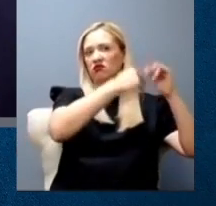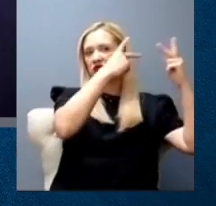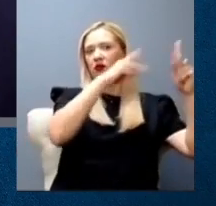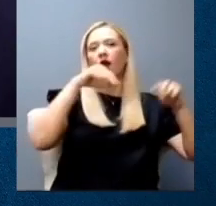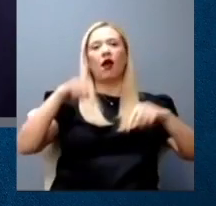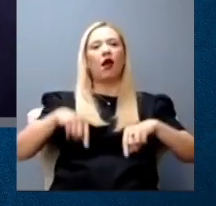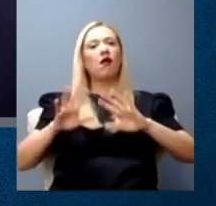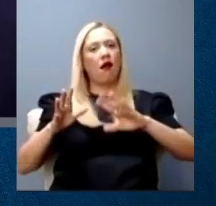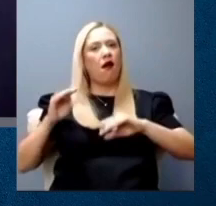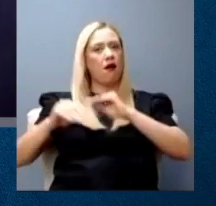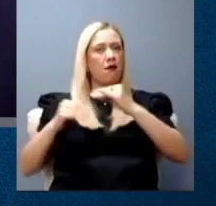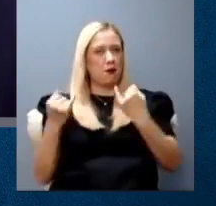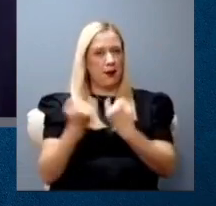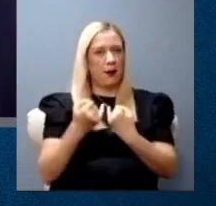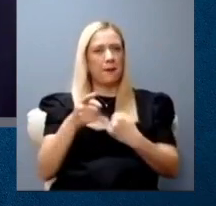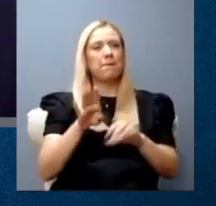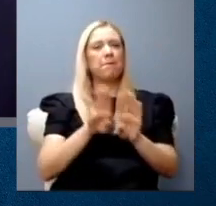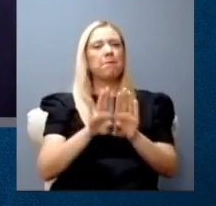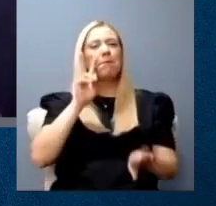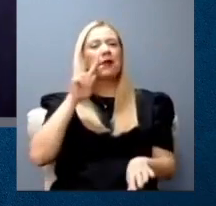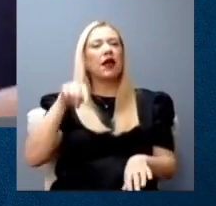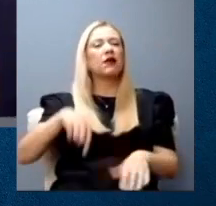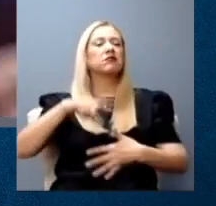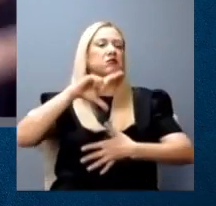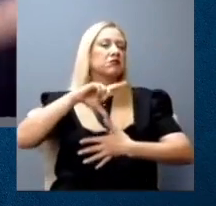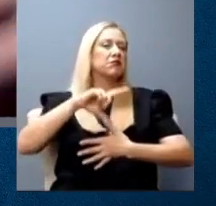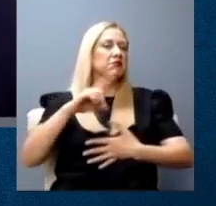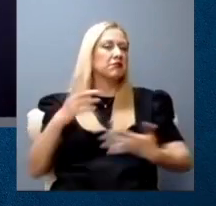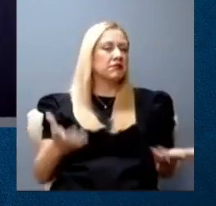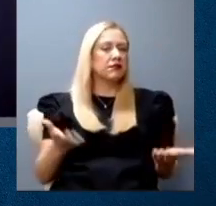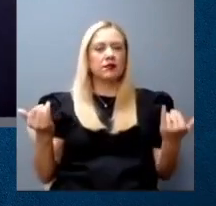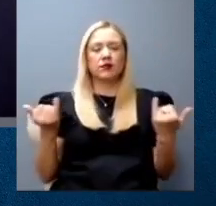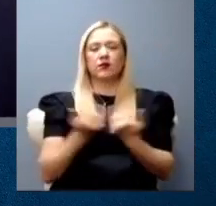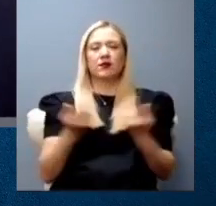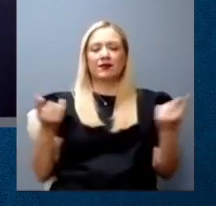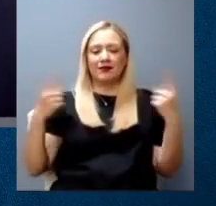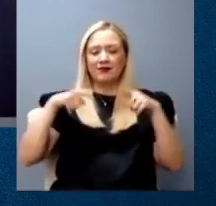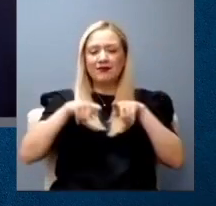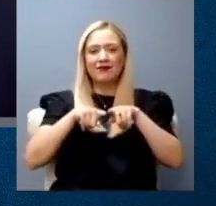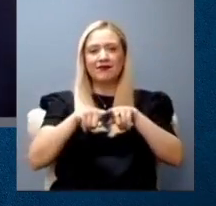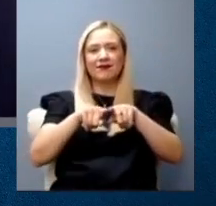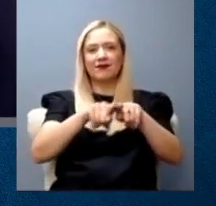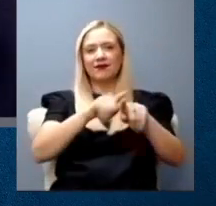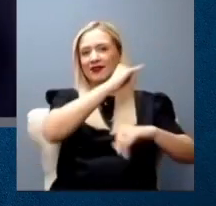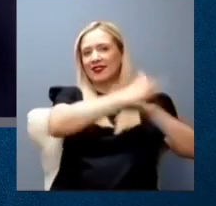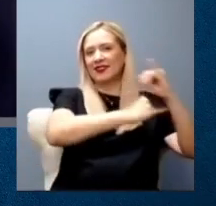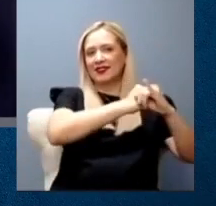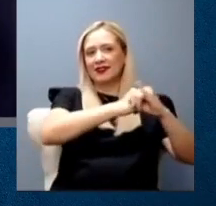puedes decir sobre este proceso en Latinoamérica, a la par del que ya veníamos hablando a nivel internacional?